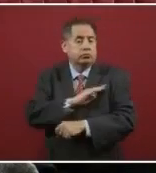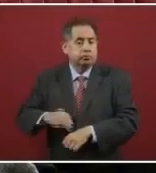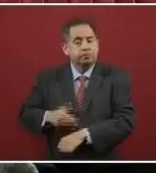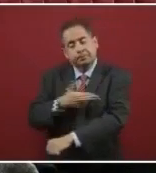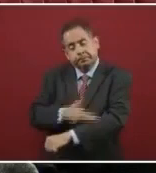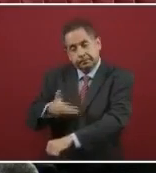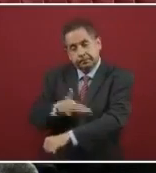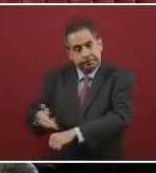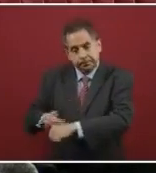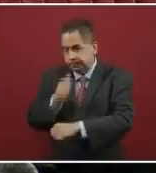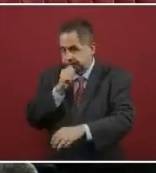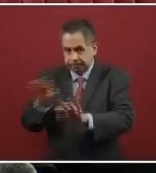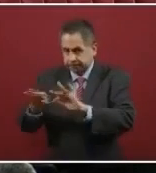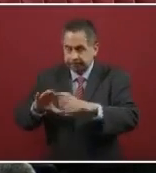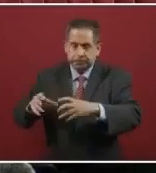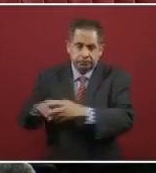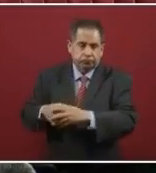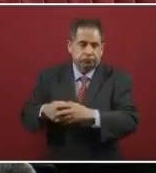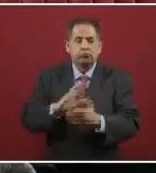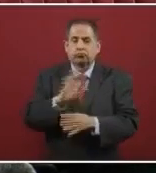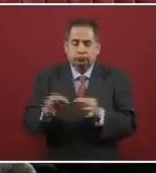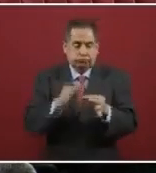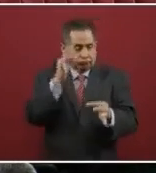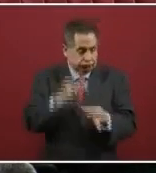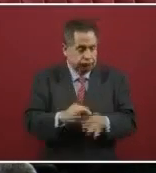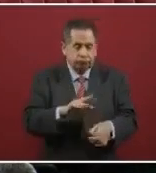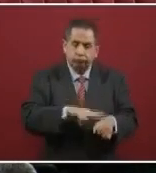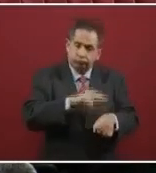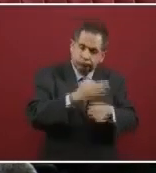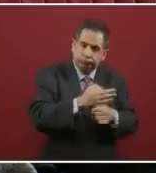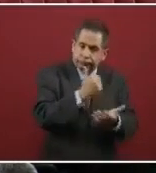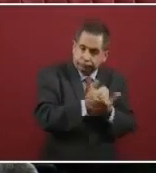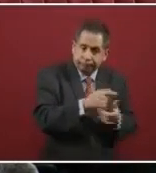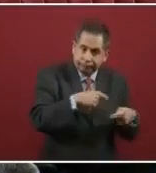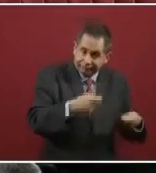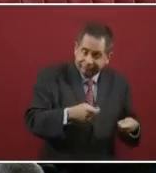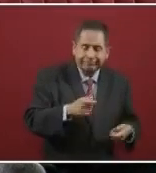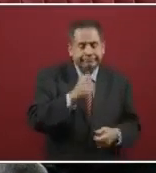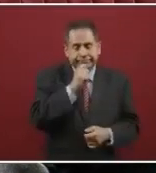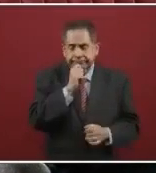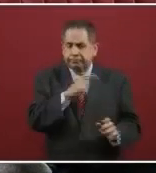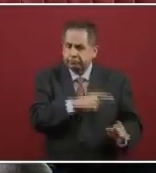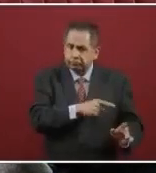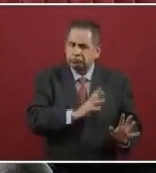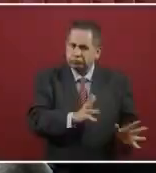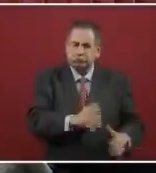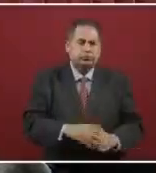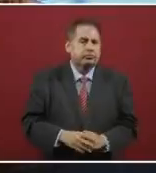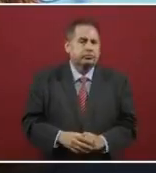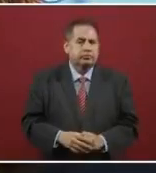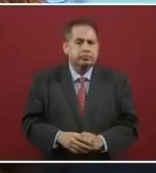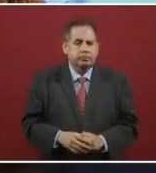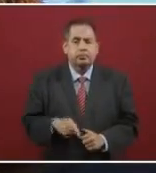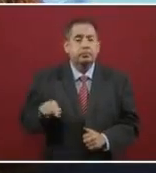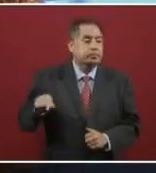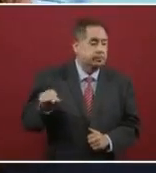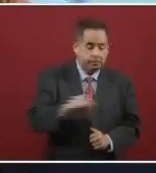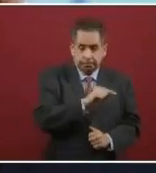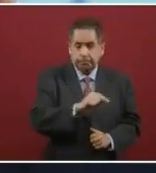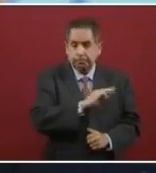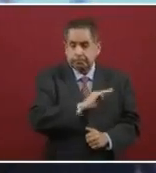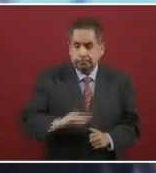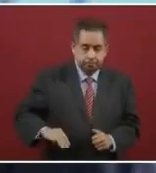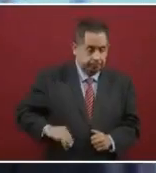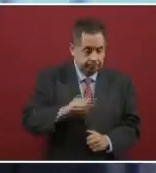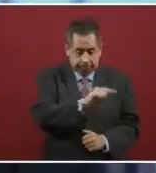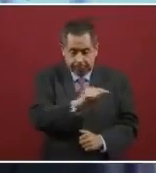no tenemos la información completa porque no nos la han enviado. Se desarrollaron acciones de difusión en los municipios